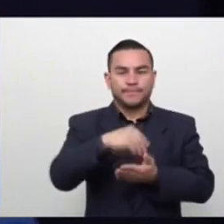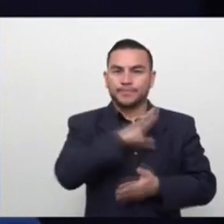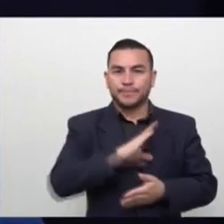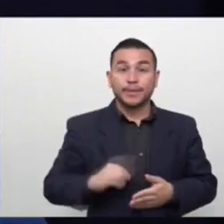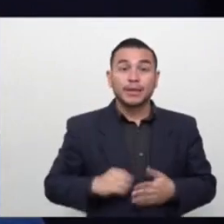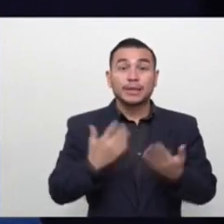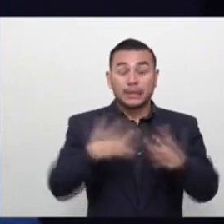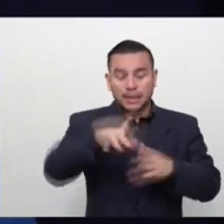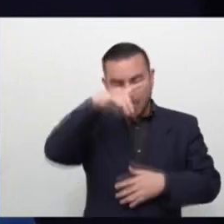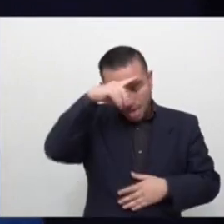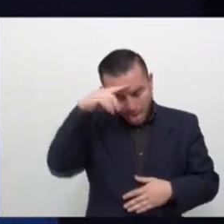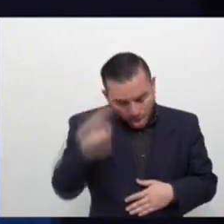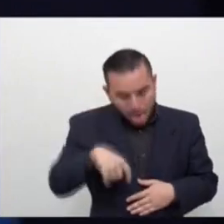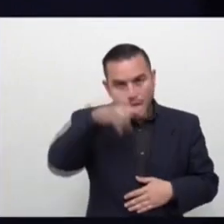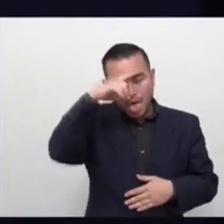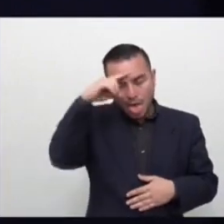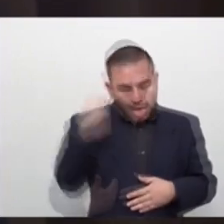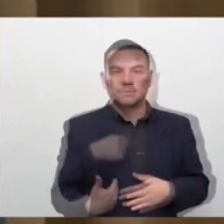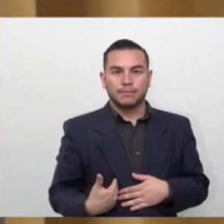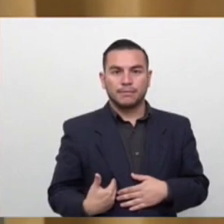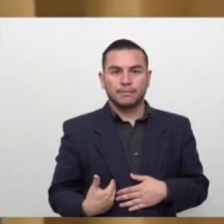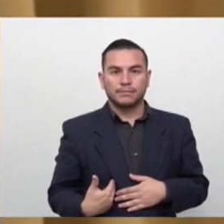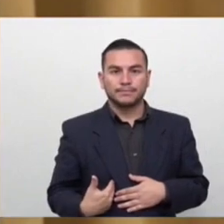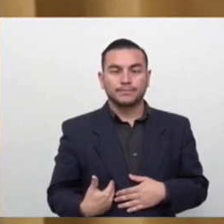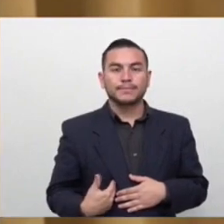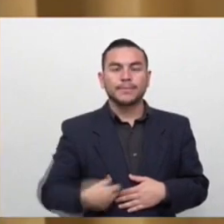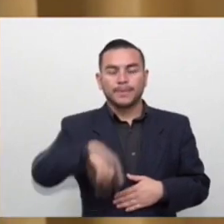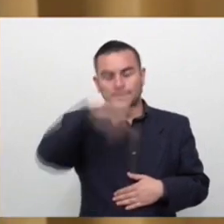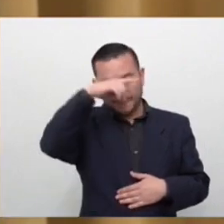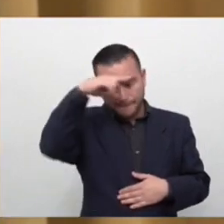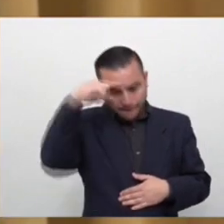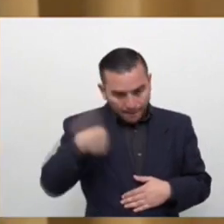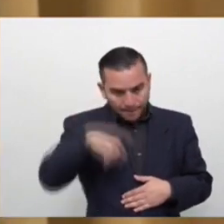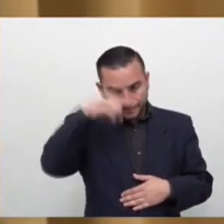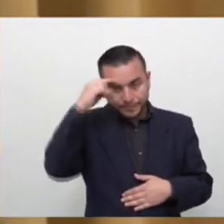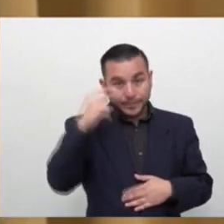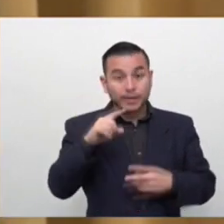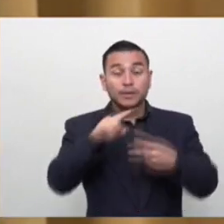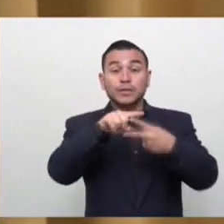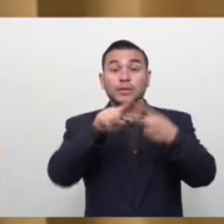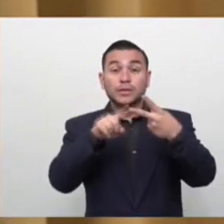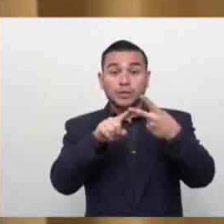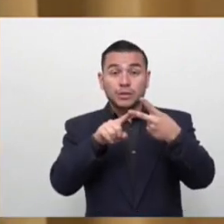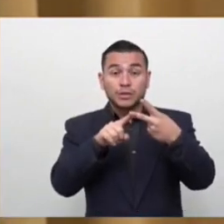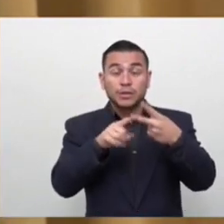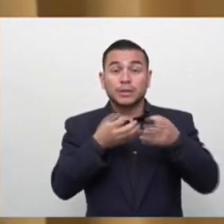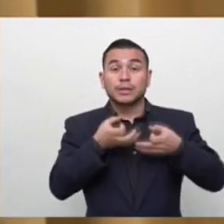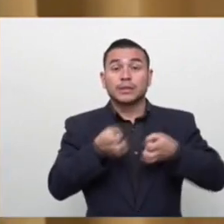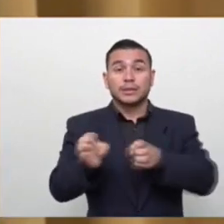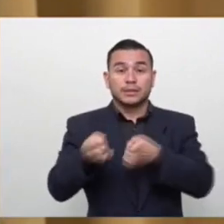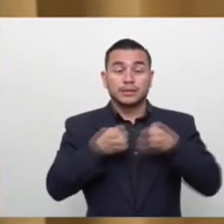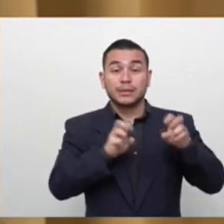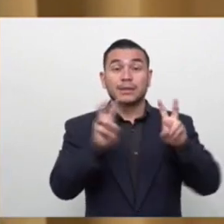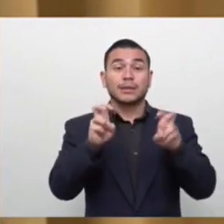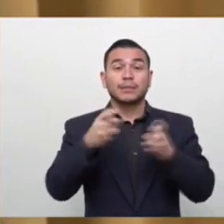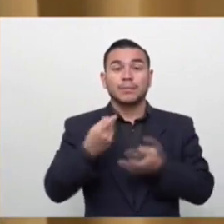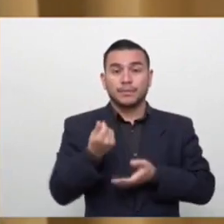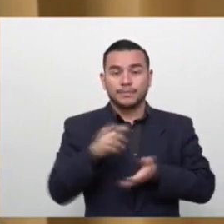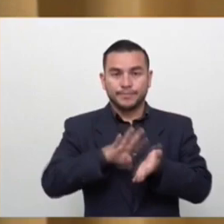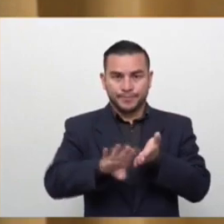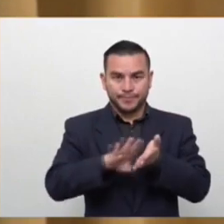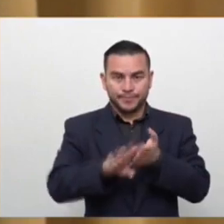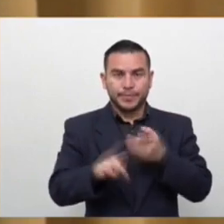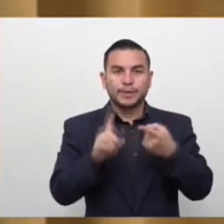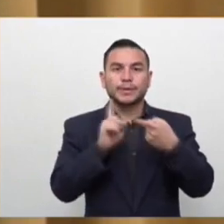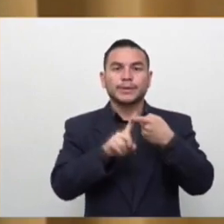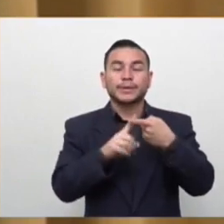planea adquirir 2 mil 50 millones de dólares estamos trabajando en dos sentidos en la parte de financiamiento la primera es